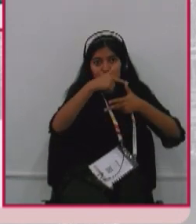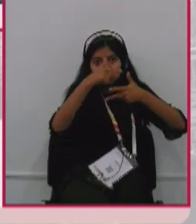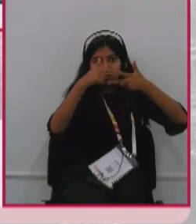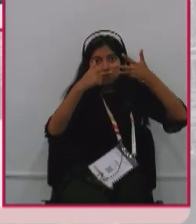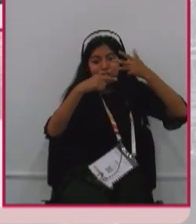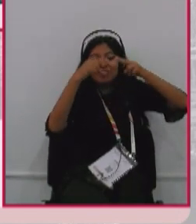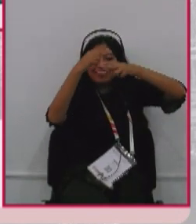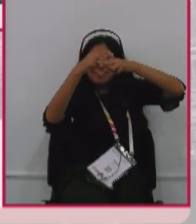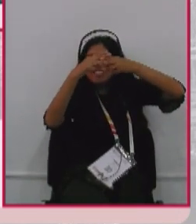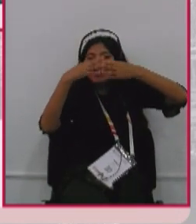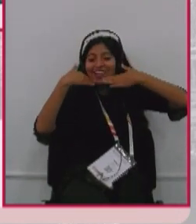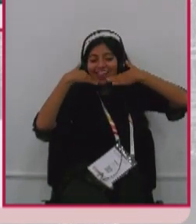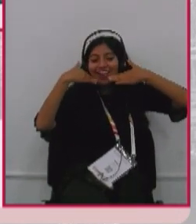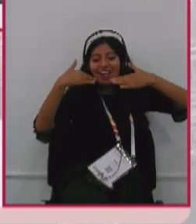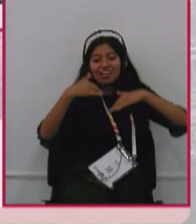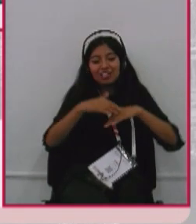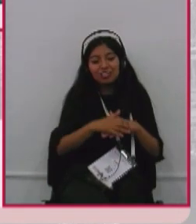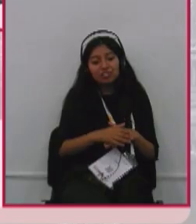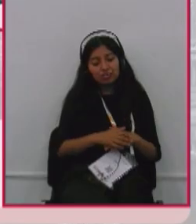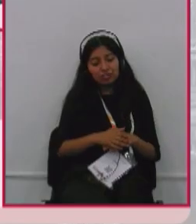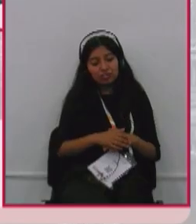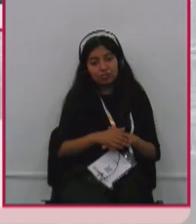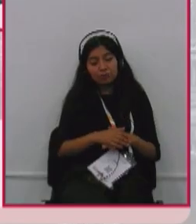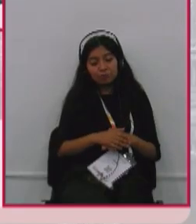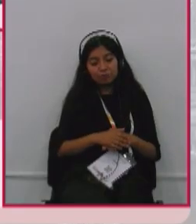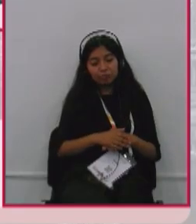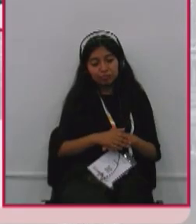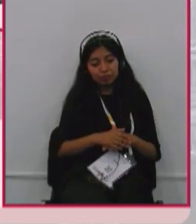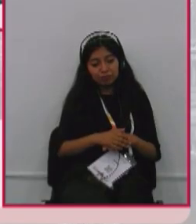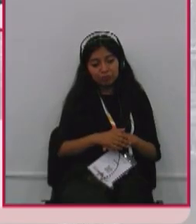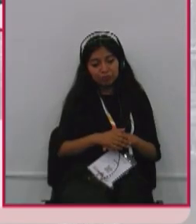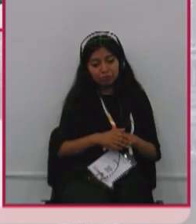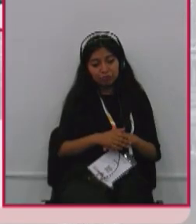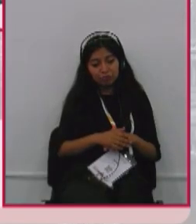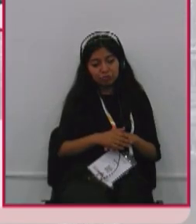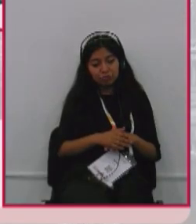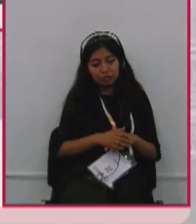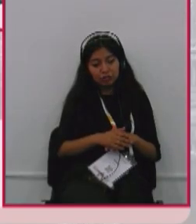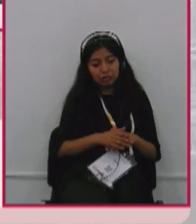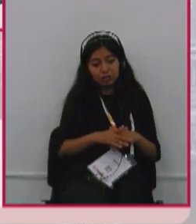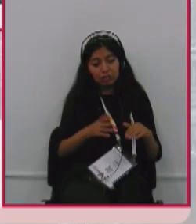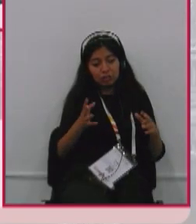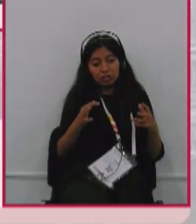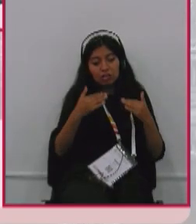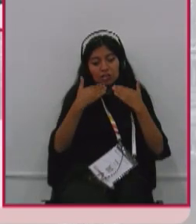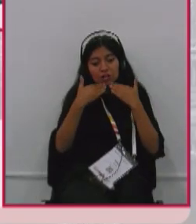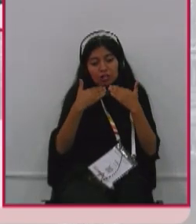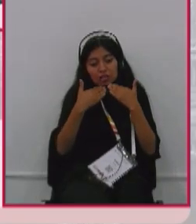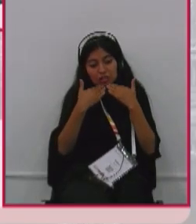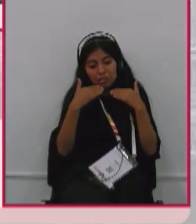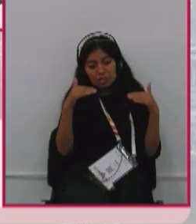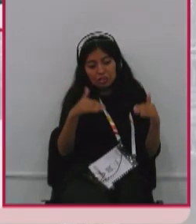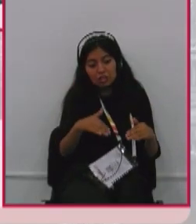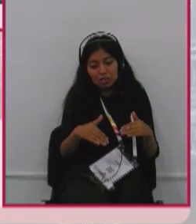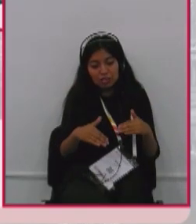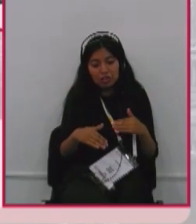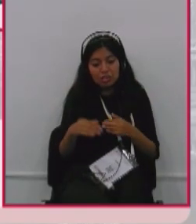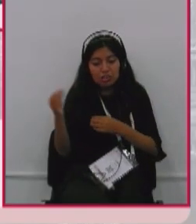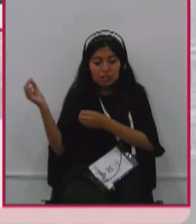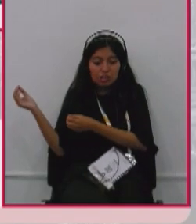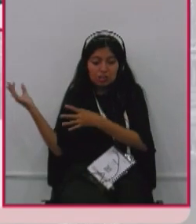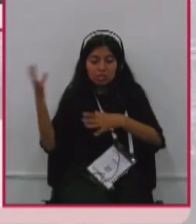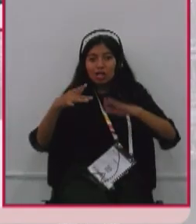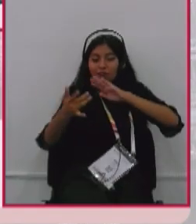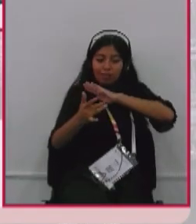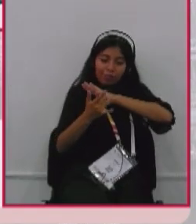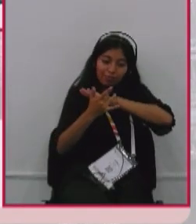a Ryan, ¿no? Ellos ya no están en la compañía, pero queríamos hacerle presente su agradecimiento porque fueron quienes trajeron esta